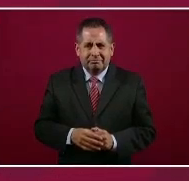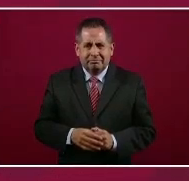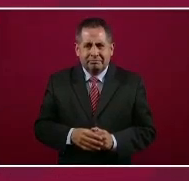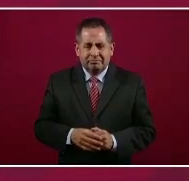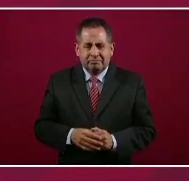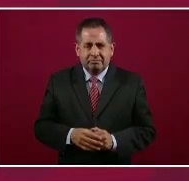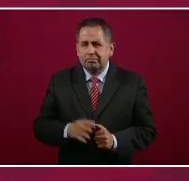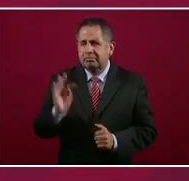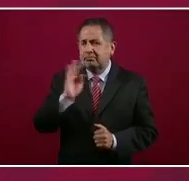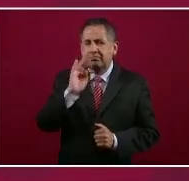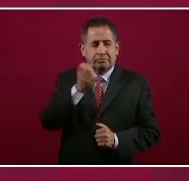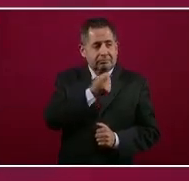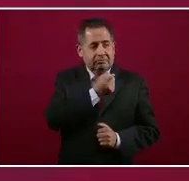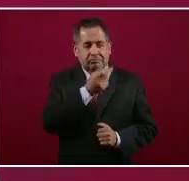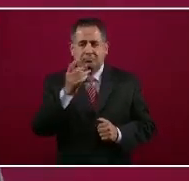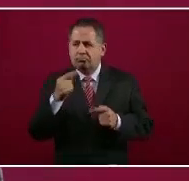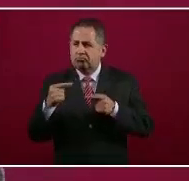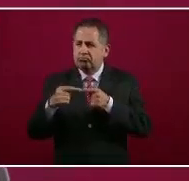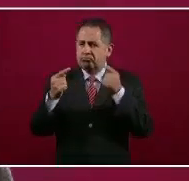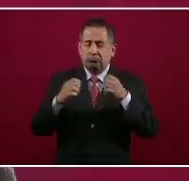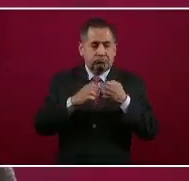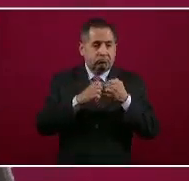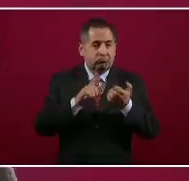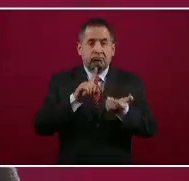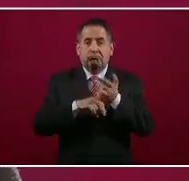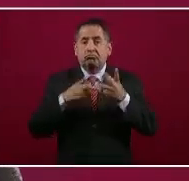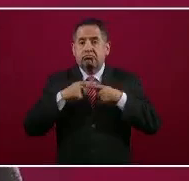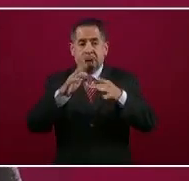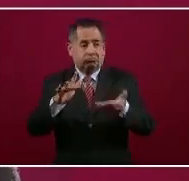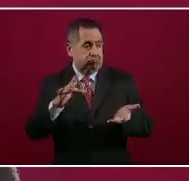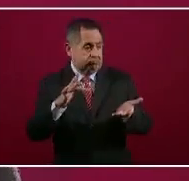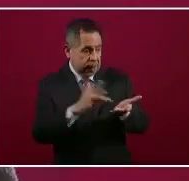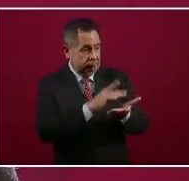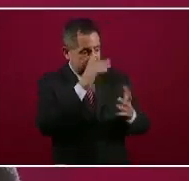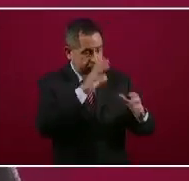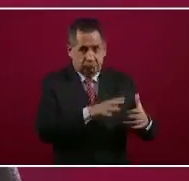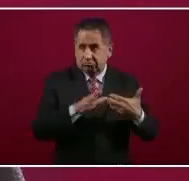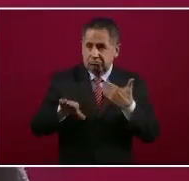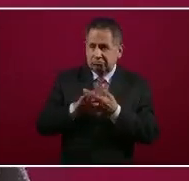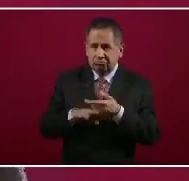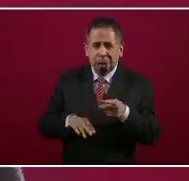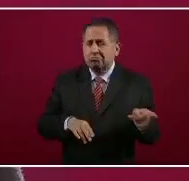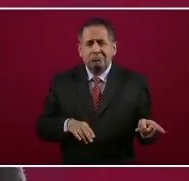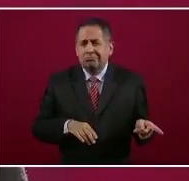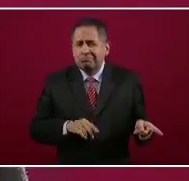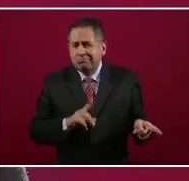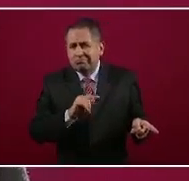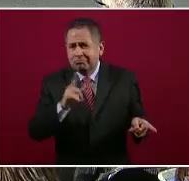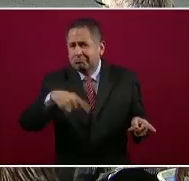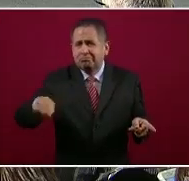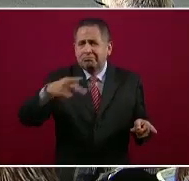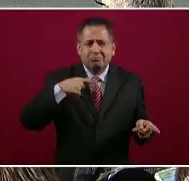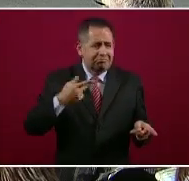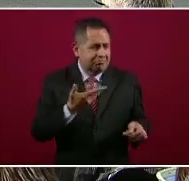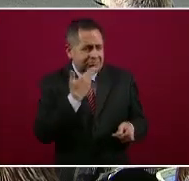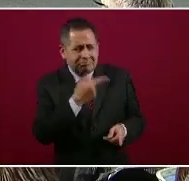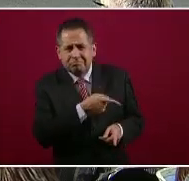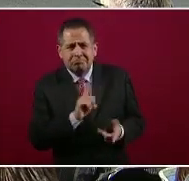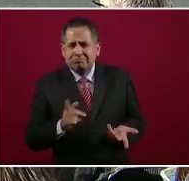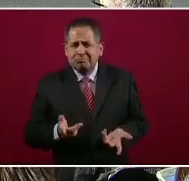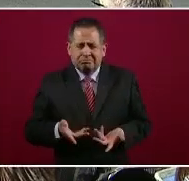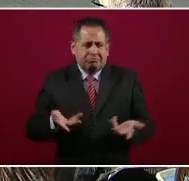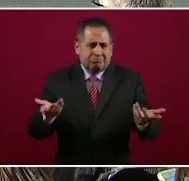guerrilleros y el respaldo ciudadano de la simpatía del pueblo entonces el